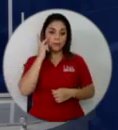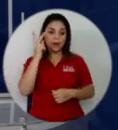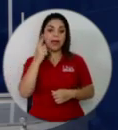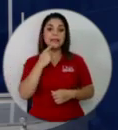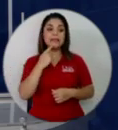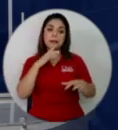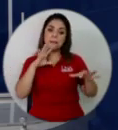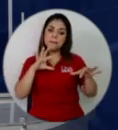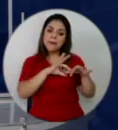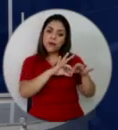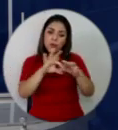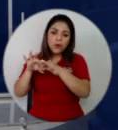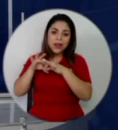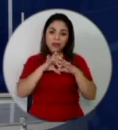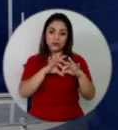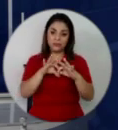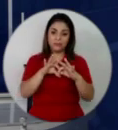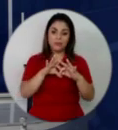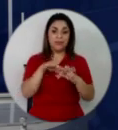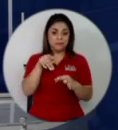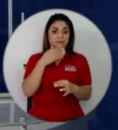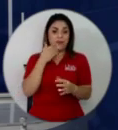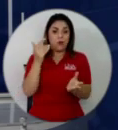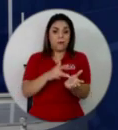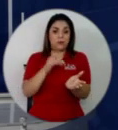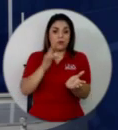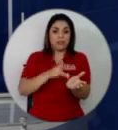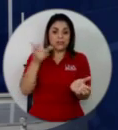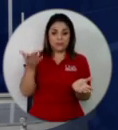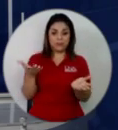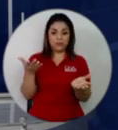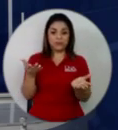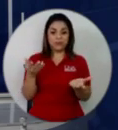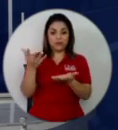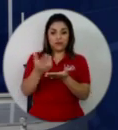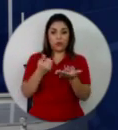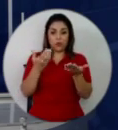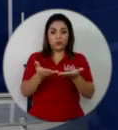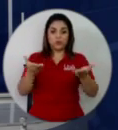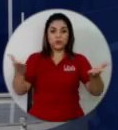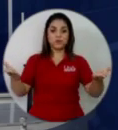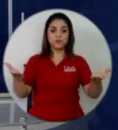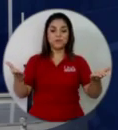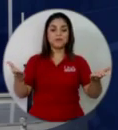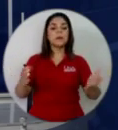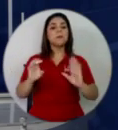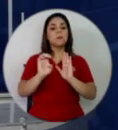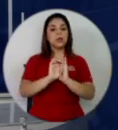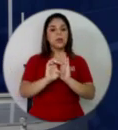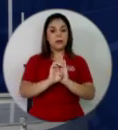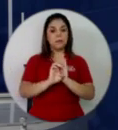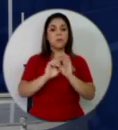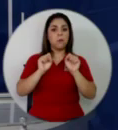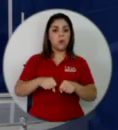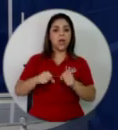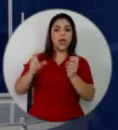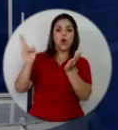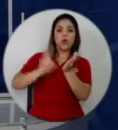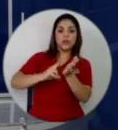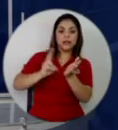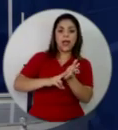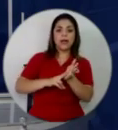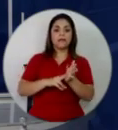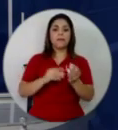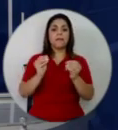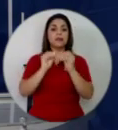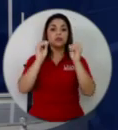la vinculación académica permite dar un mejor aprovechamiento de los recursos existentes. Por ejemplo, poder contratar más